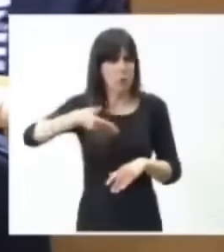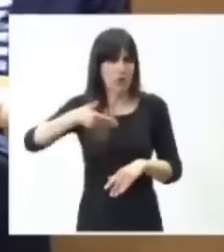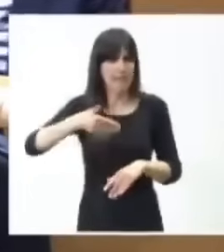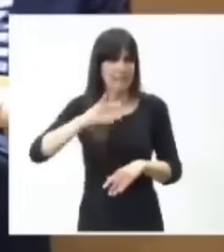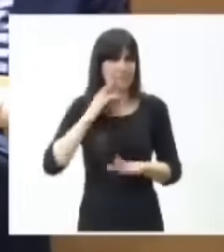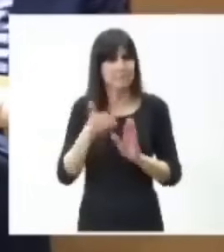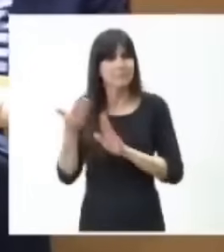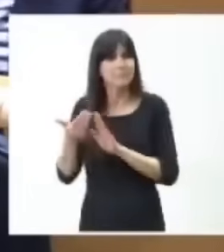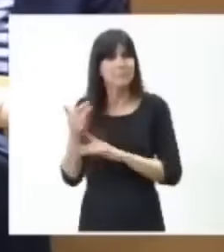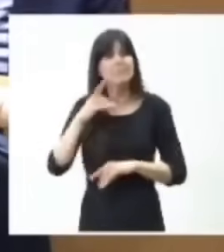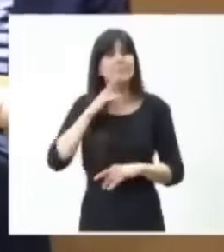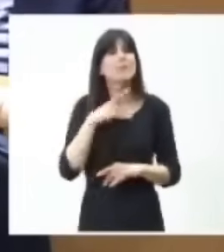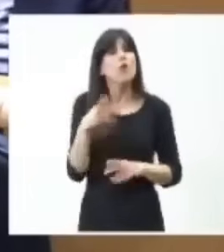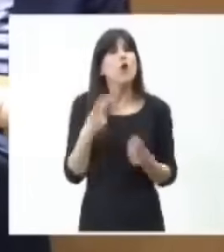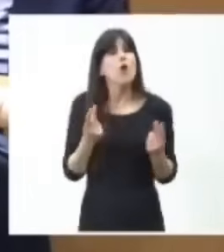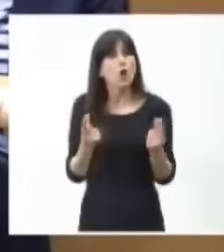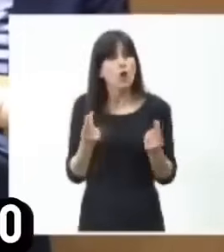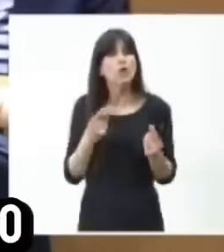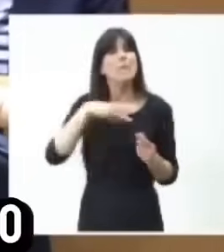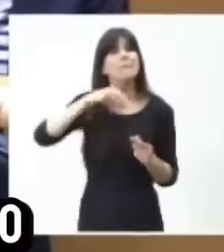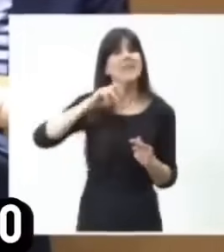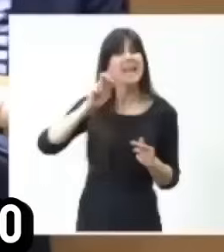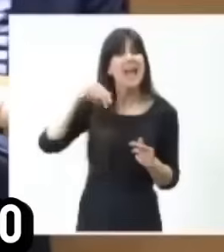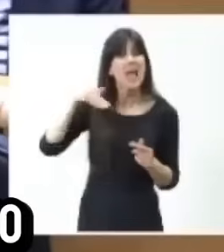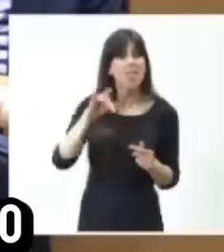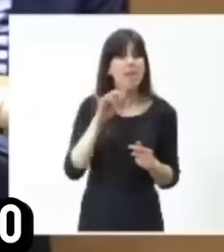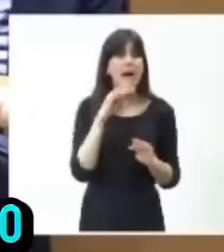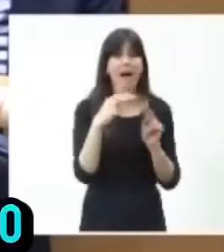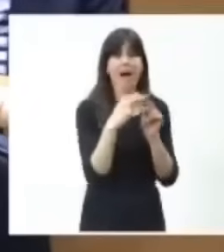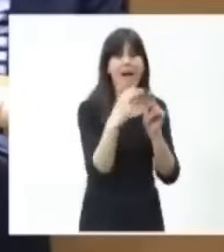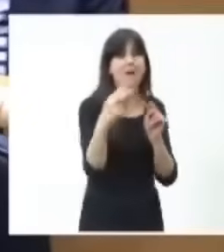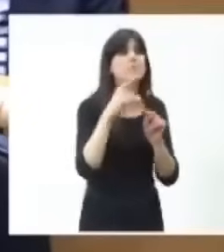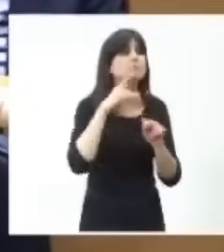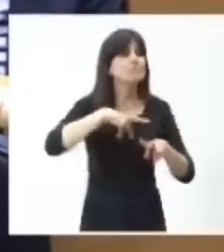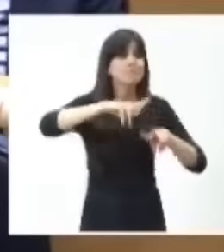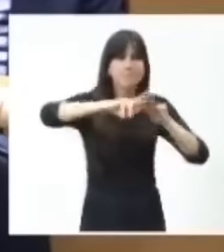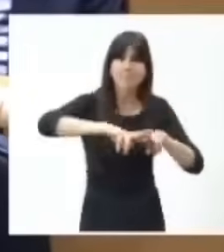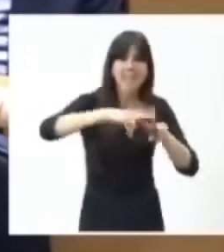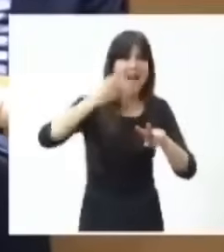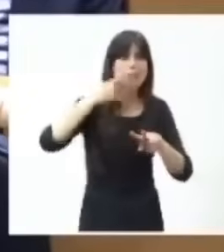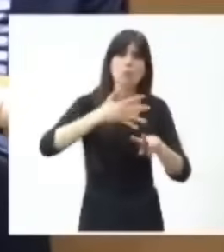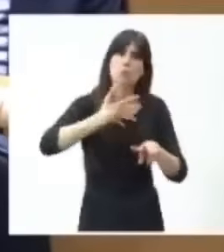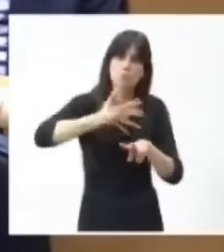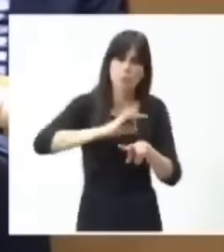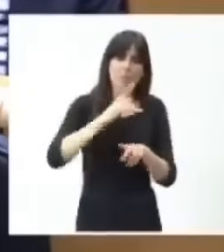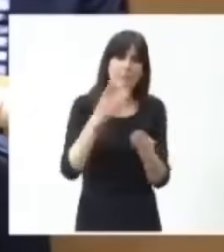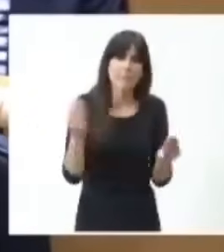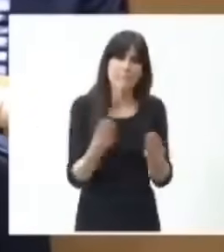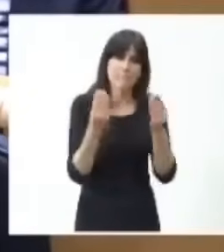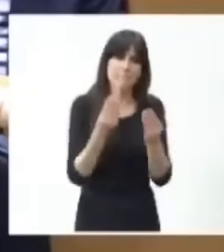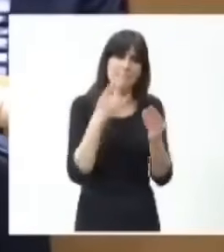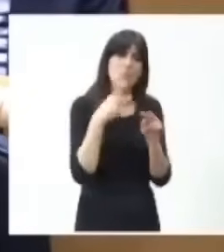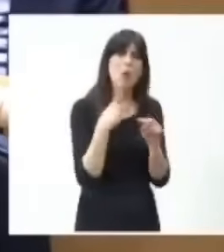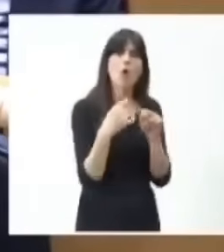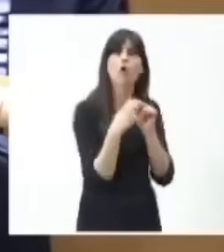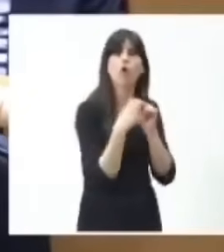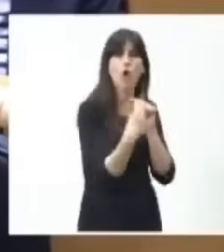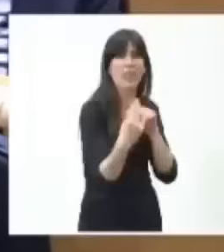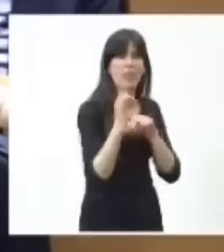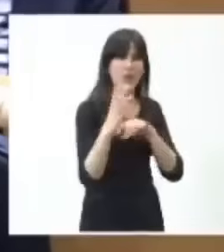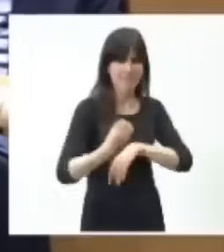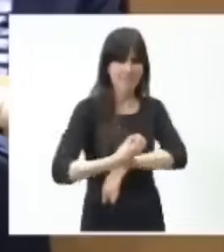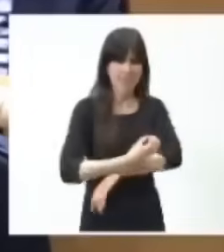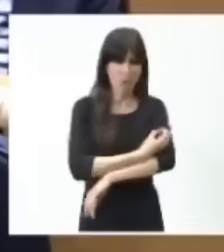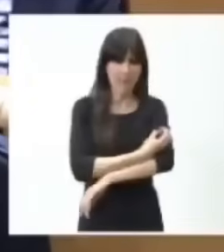entre Logroño y Miranda estamos en este momento desarrollando el estudio de viabilidad para mejorar ese corredor ferroviario. Por